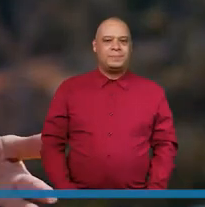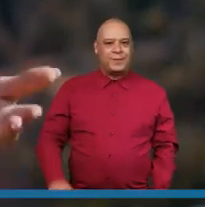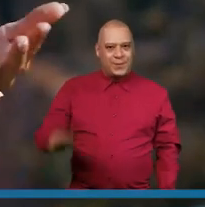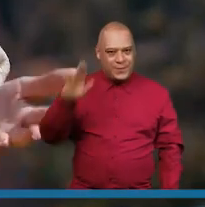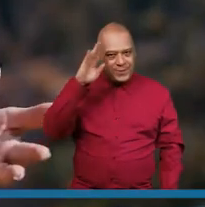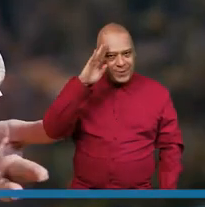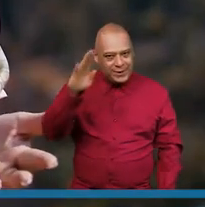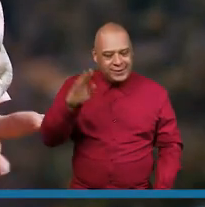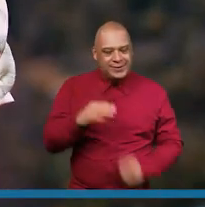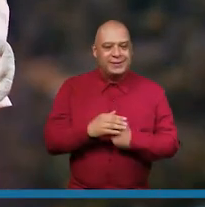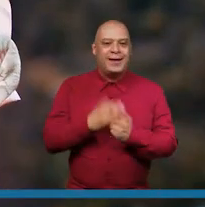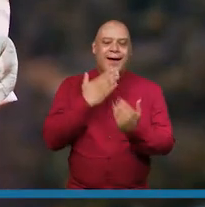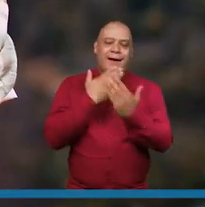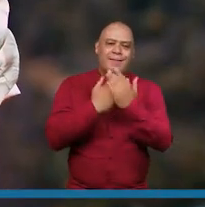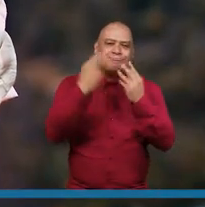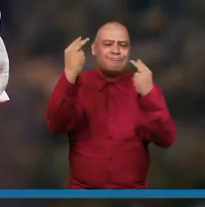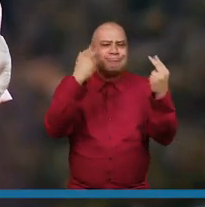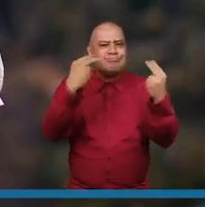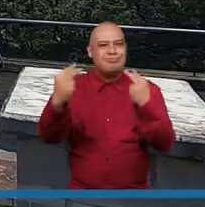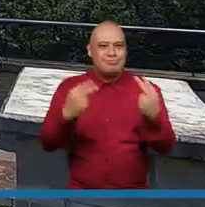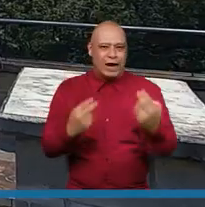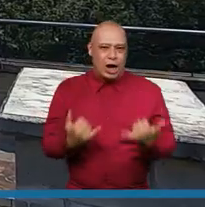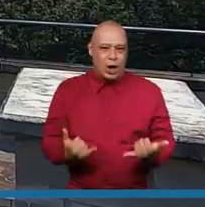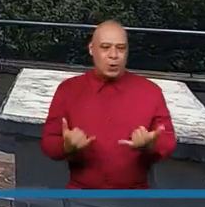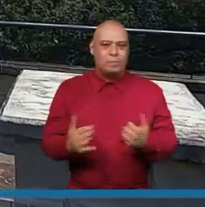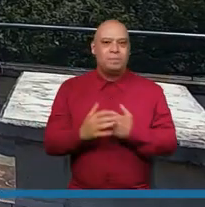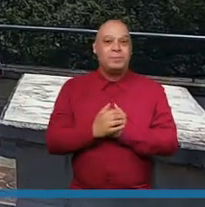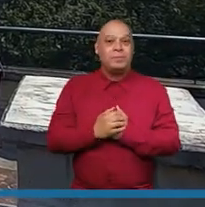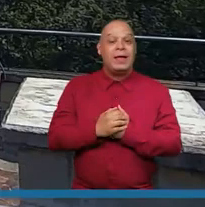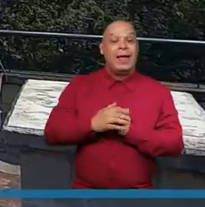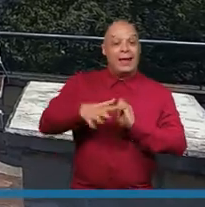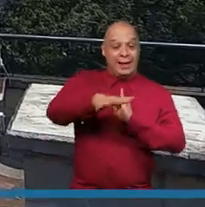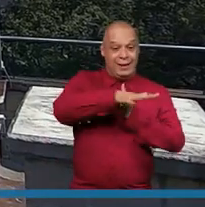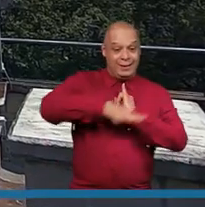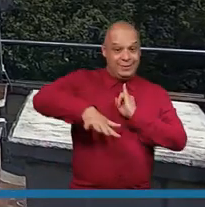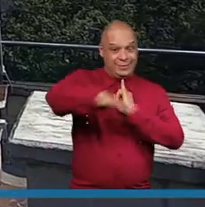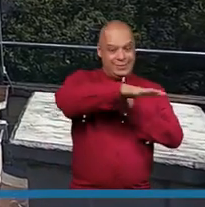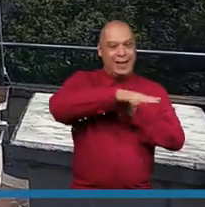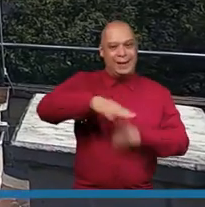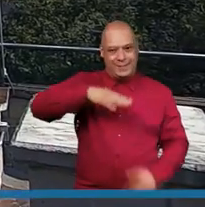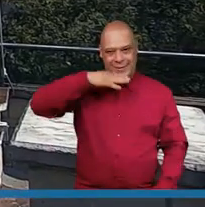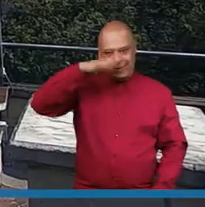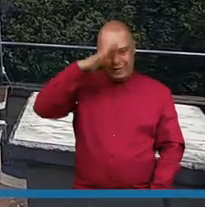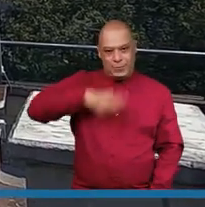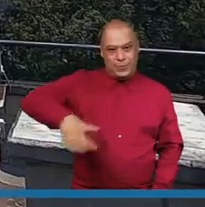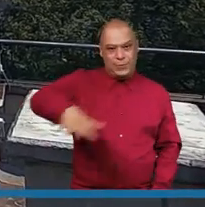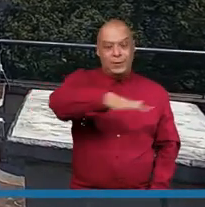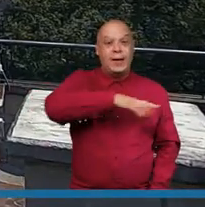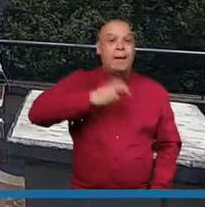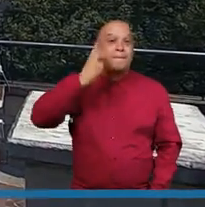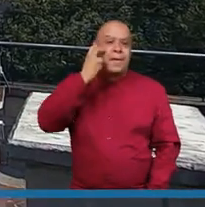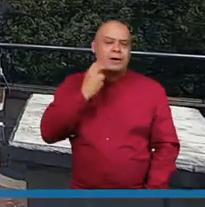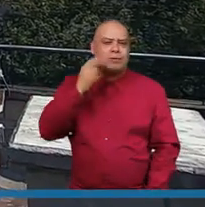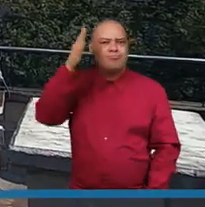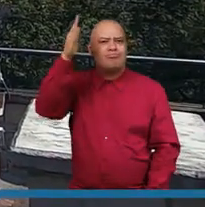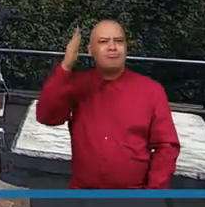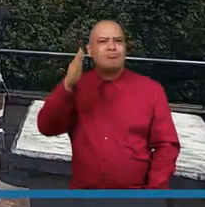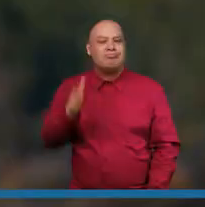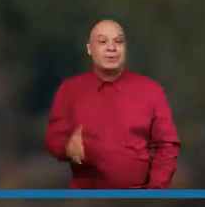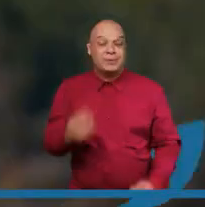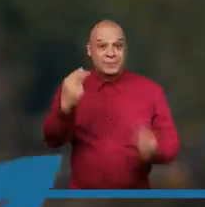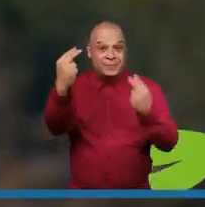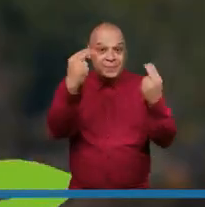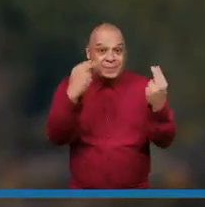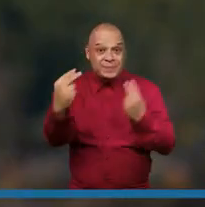Hola, ¿qué tal? Gracias por acompañarnos en Área Sostenible, el programa del Área Metropolitana del Valle de Aburrá, que como todos los martes nos regala este